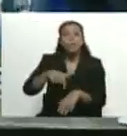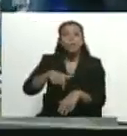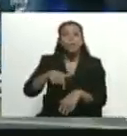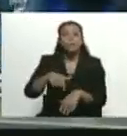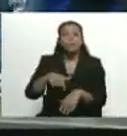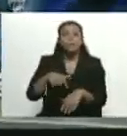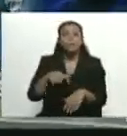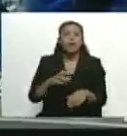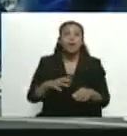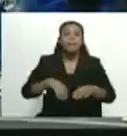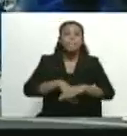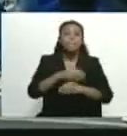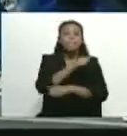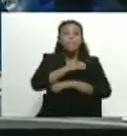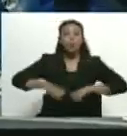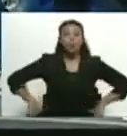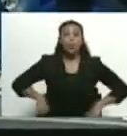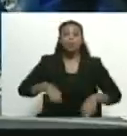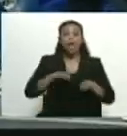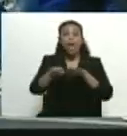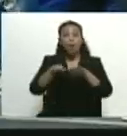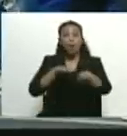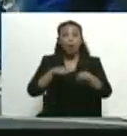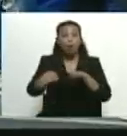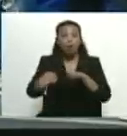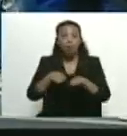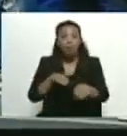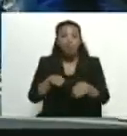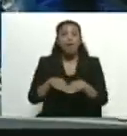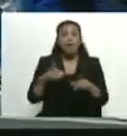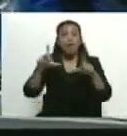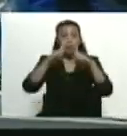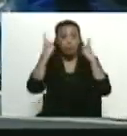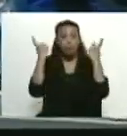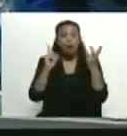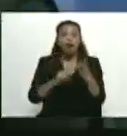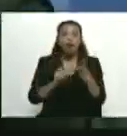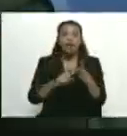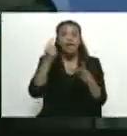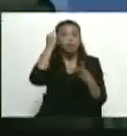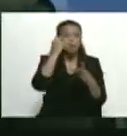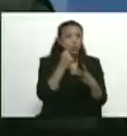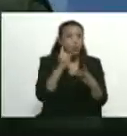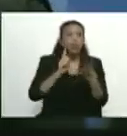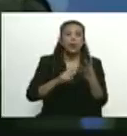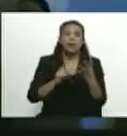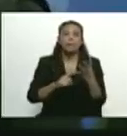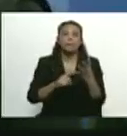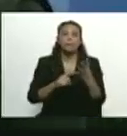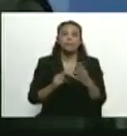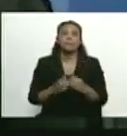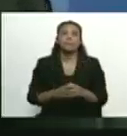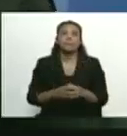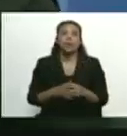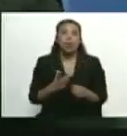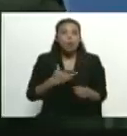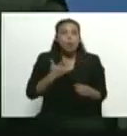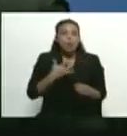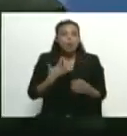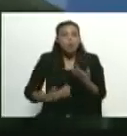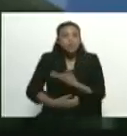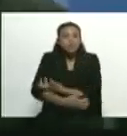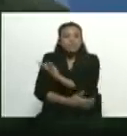en Portuguesa, en Cojedes, en La Guaira, en Sucre. ¿Cómo estaba esa energía de la gente